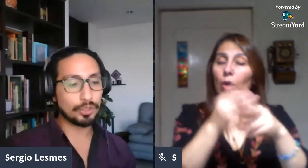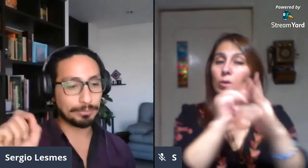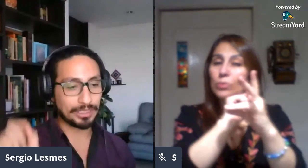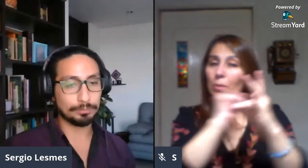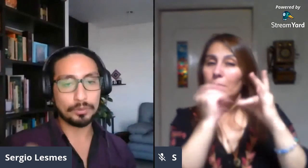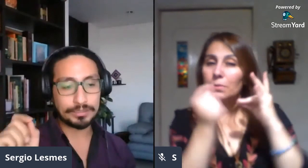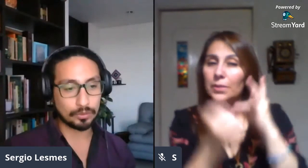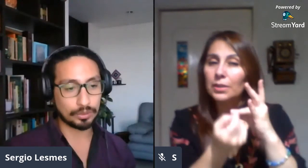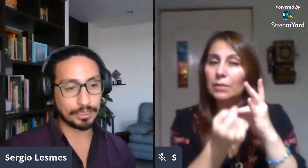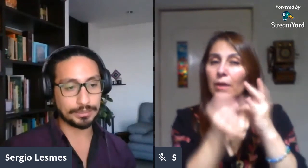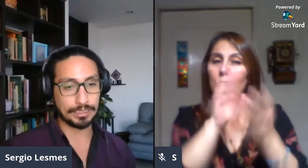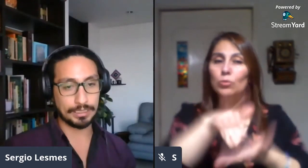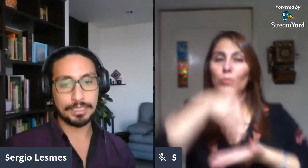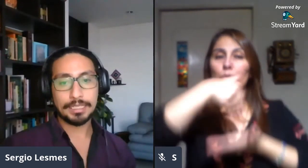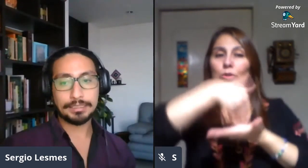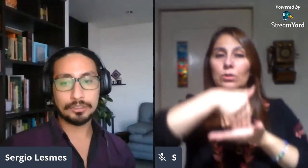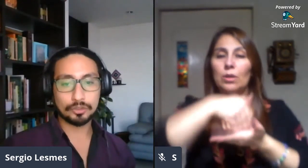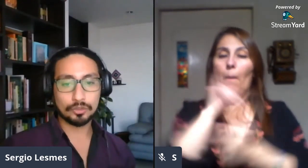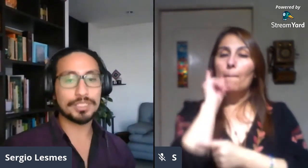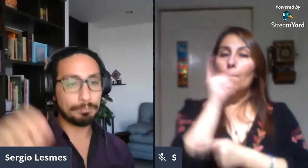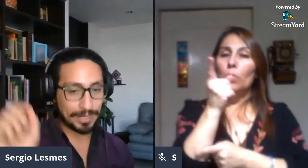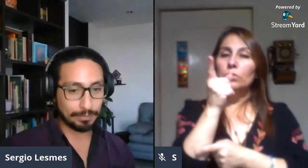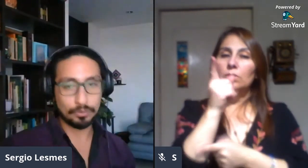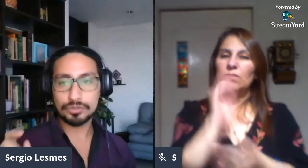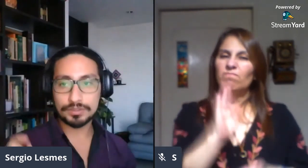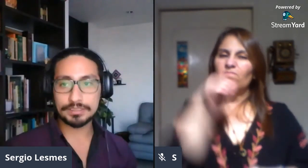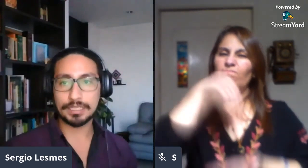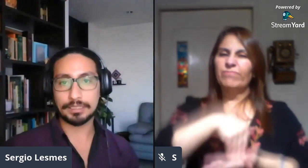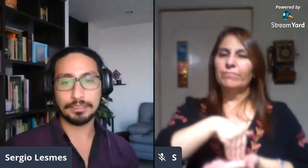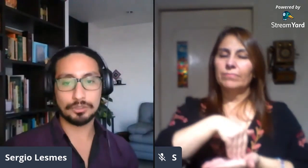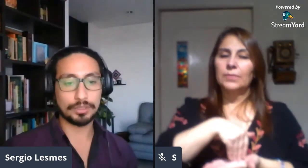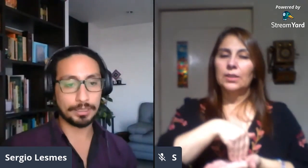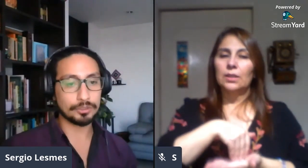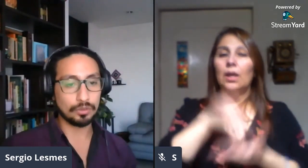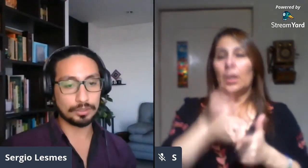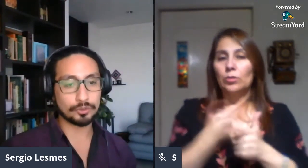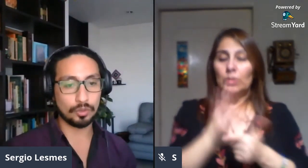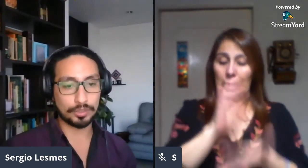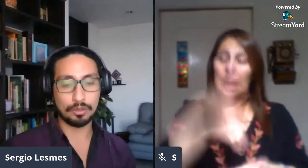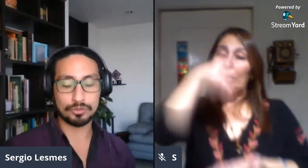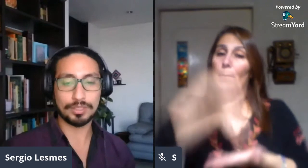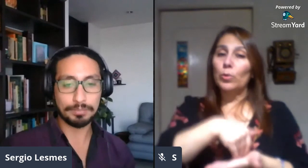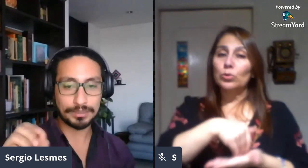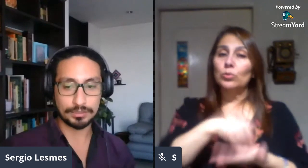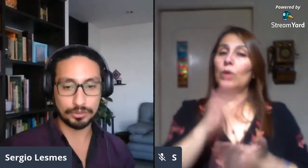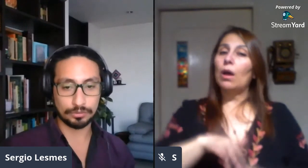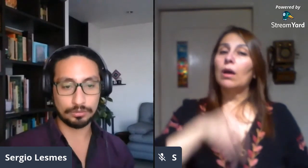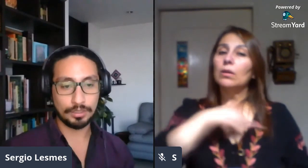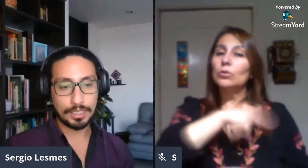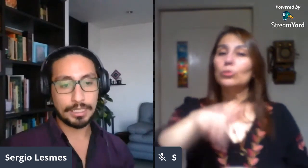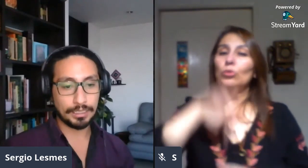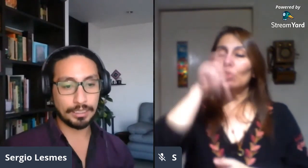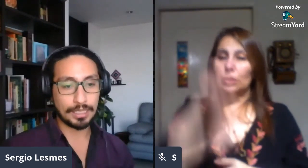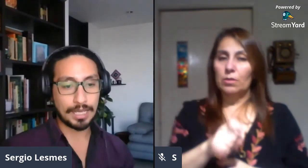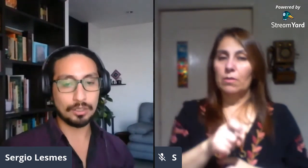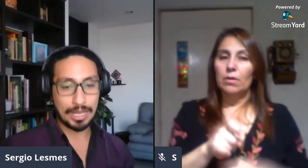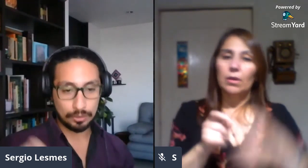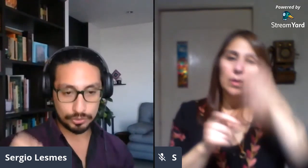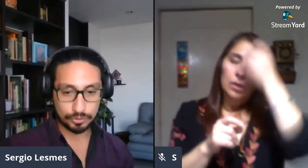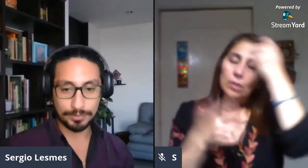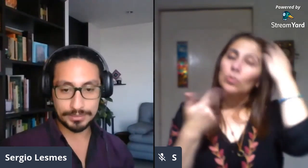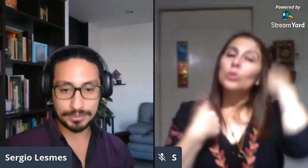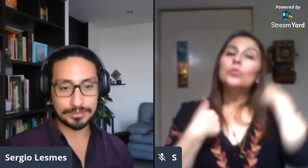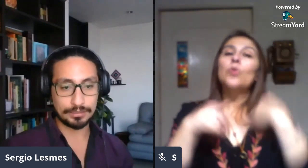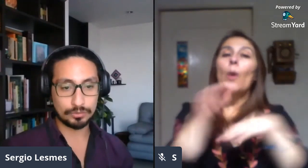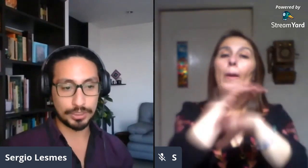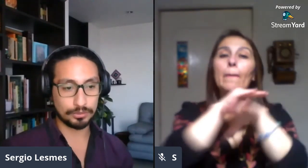es un posicionamiento político radical, y entonces parémonos desde ahí. Yo lo que hago es una invitación a